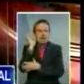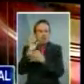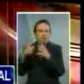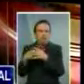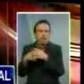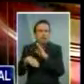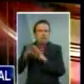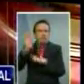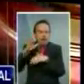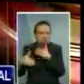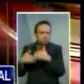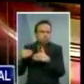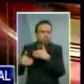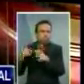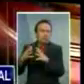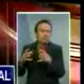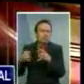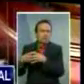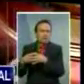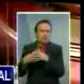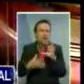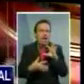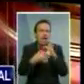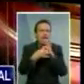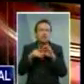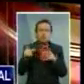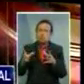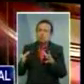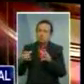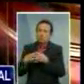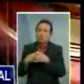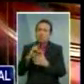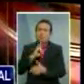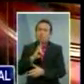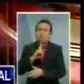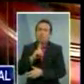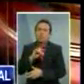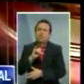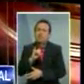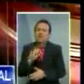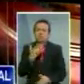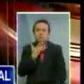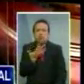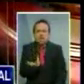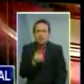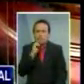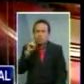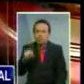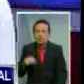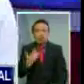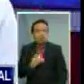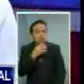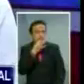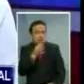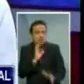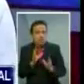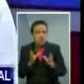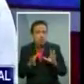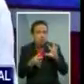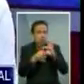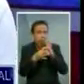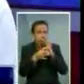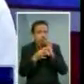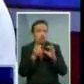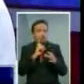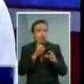más progresistas de lo que es la alianza, sin embargo están reunidos con la UDI. A ver, nosotros lo primero nos declaramos como que somos parte de la alianza. Nosotros no